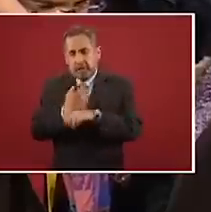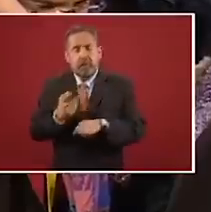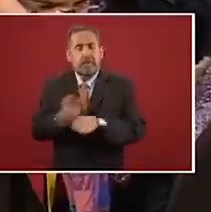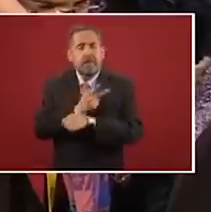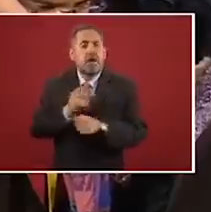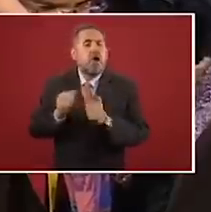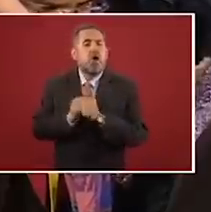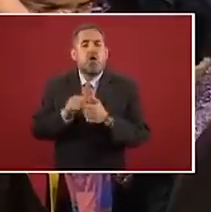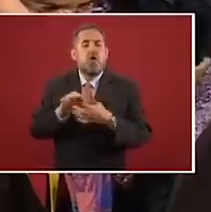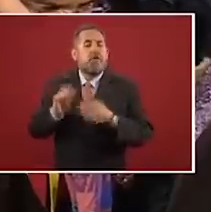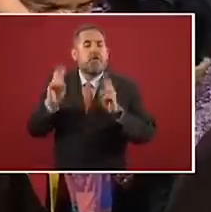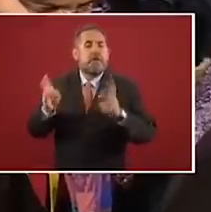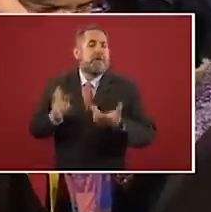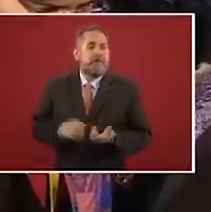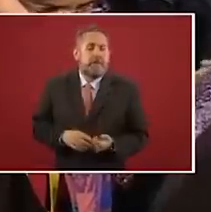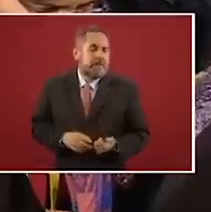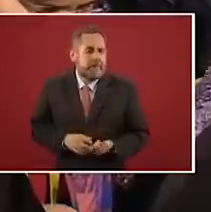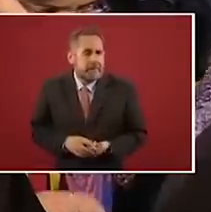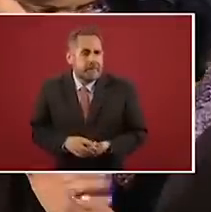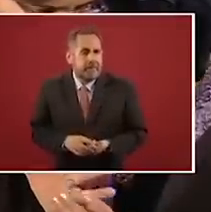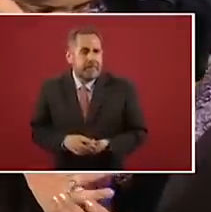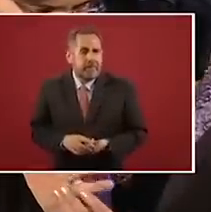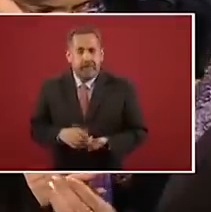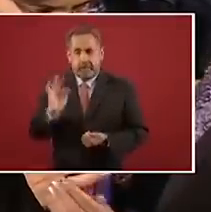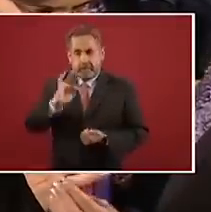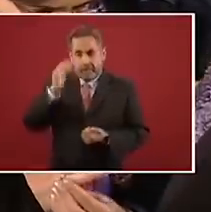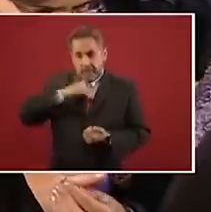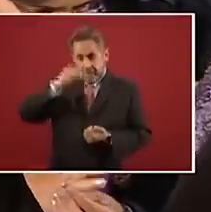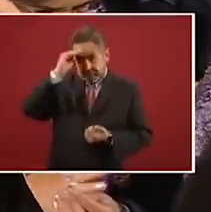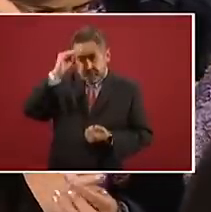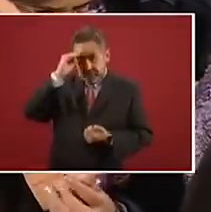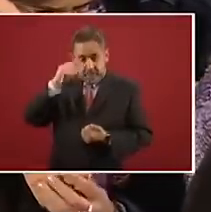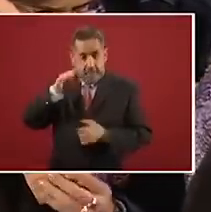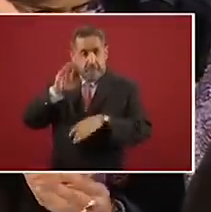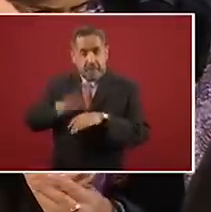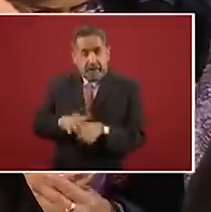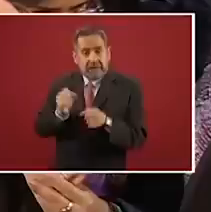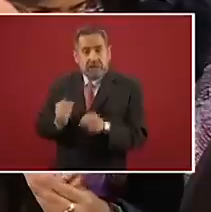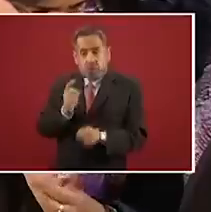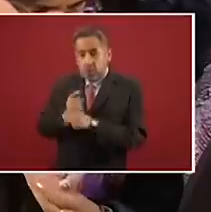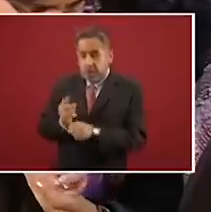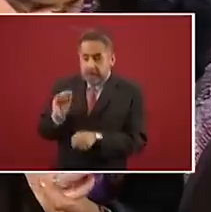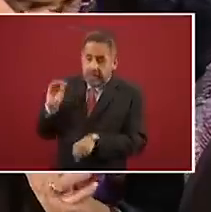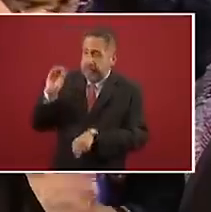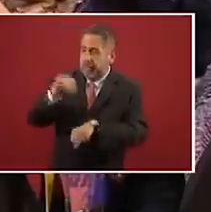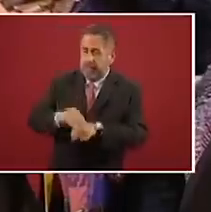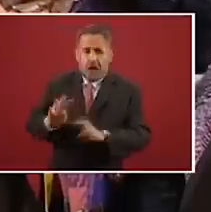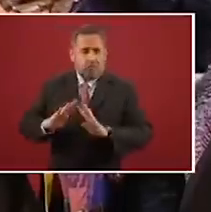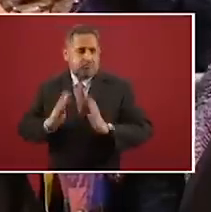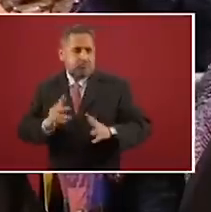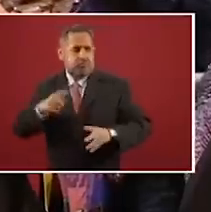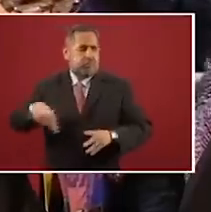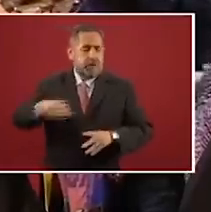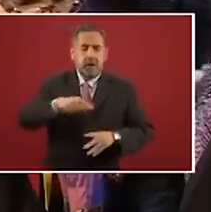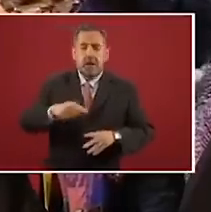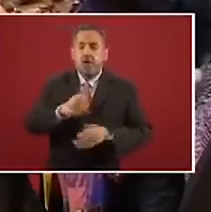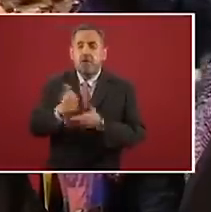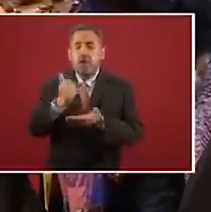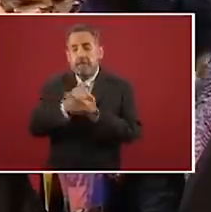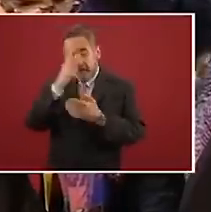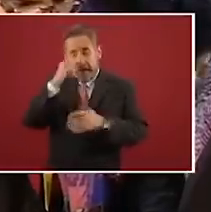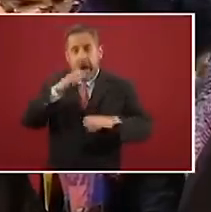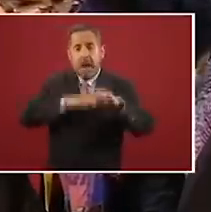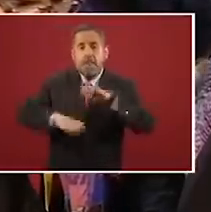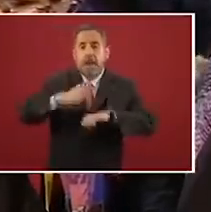con respecto a este tema? ¿Y si ha considerado reforzar la seguridad aquí en la Ciudad de México a la Embajada de Estados Unidos